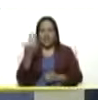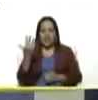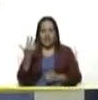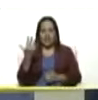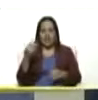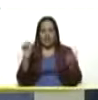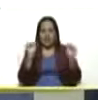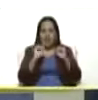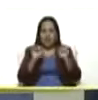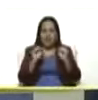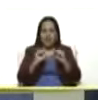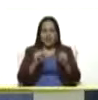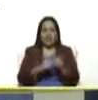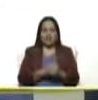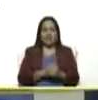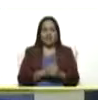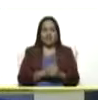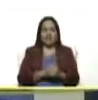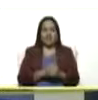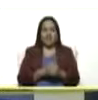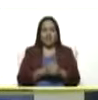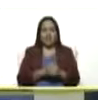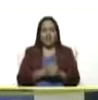Mérida. Variedad.